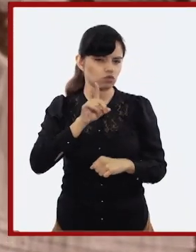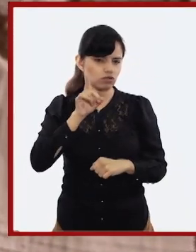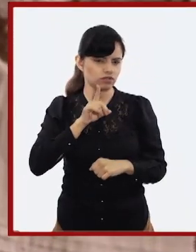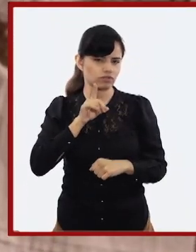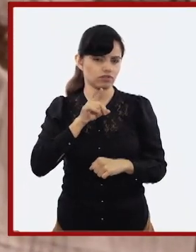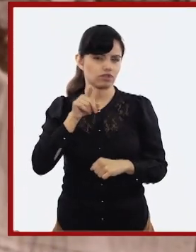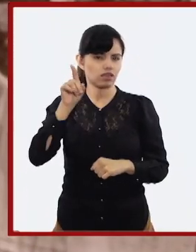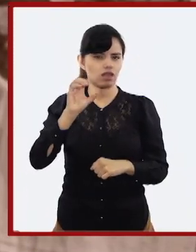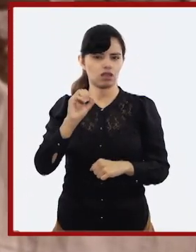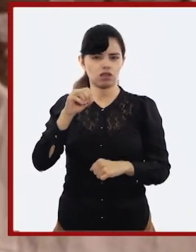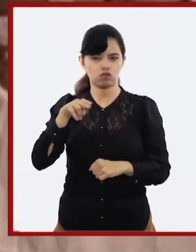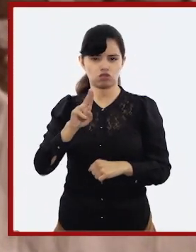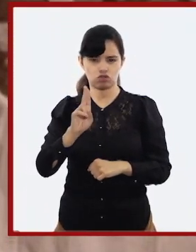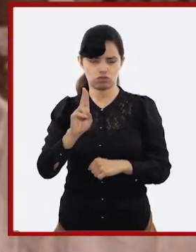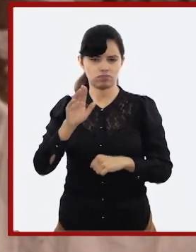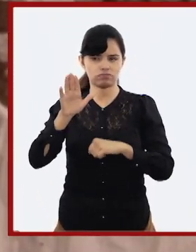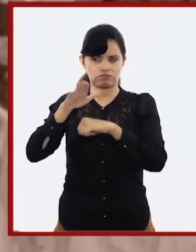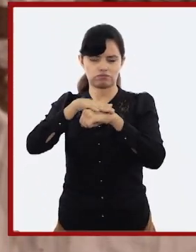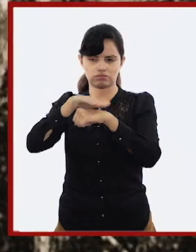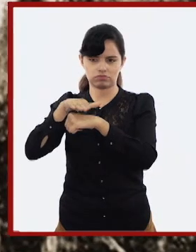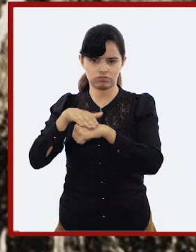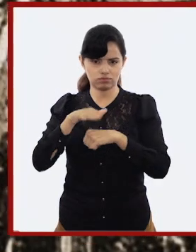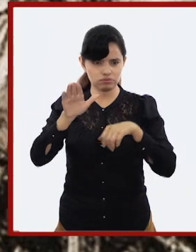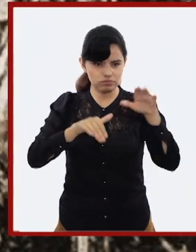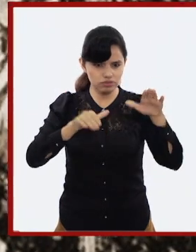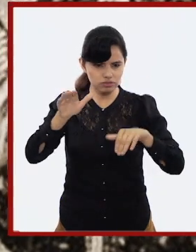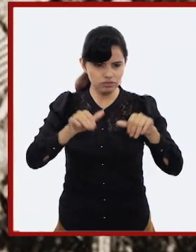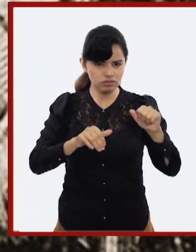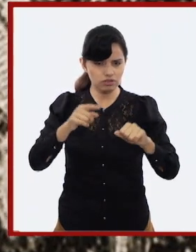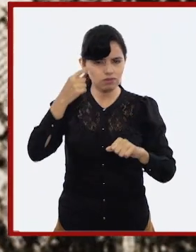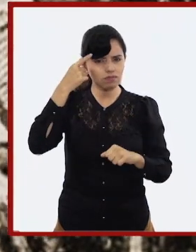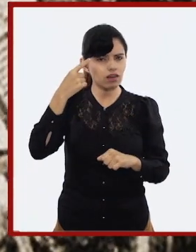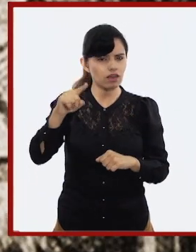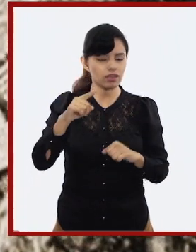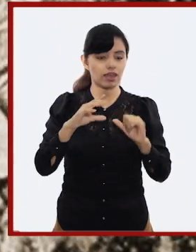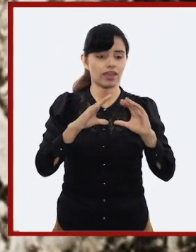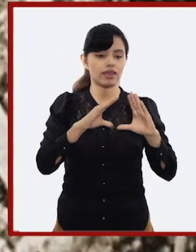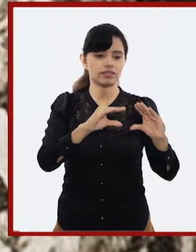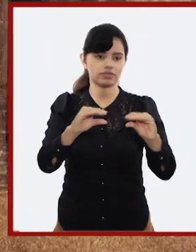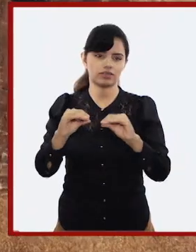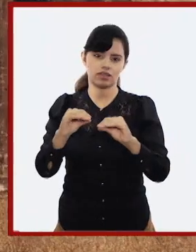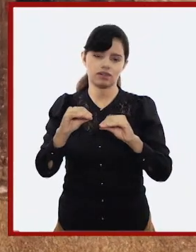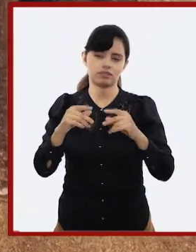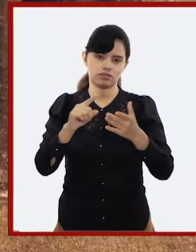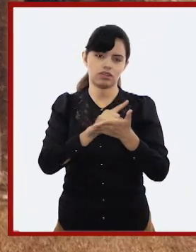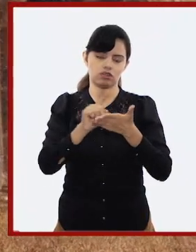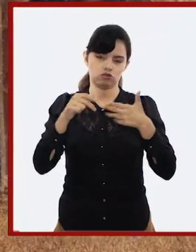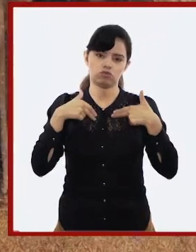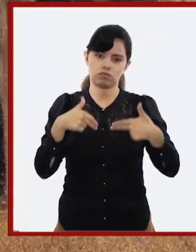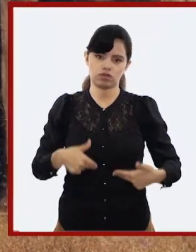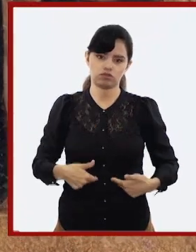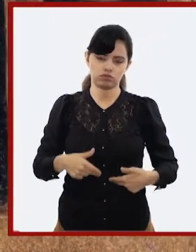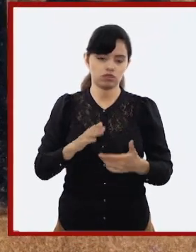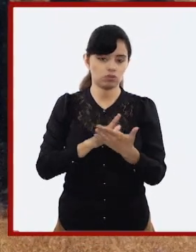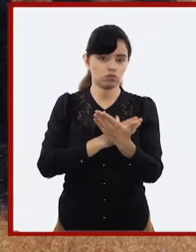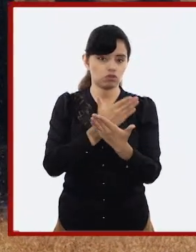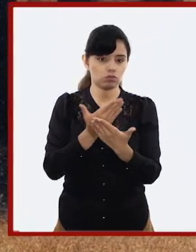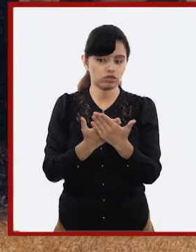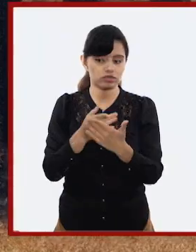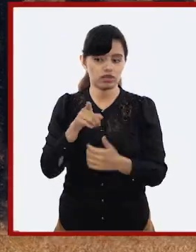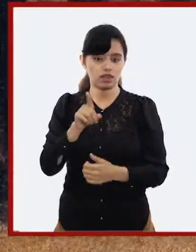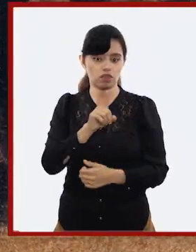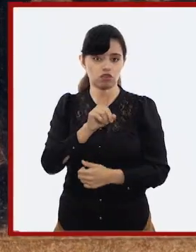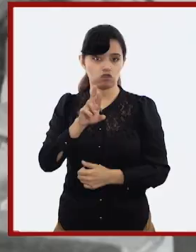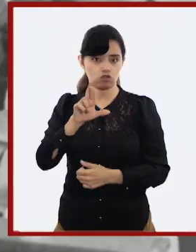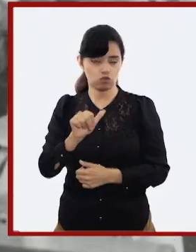a la convocatoria de la Organización de las Naciones Unidas, ONU, para la enseñanza de los derechos humanos. La propuesta presentada por